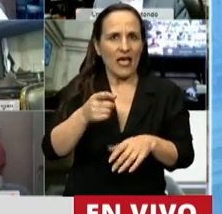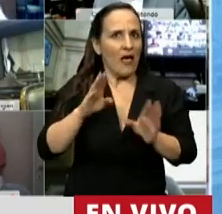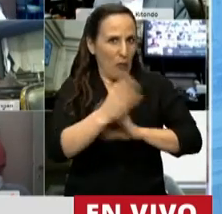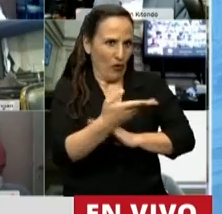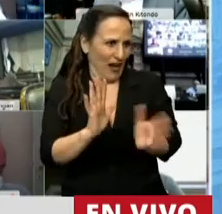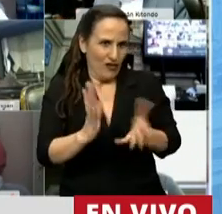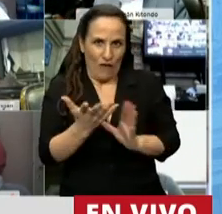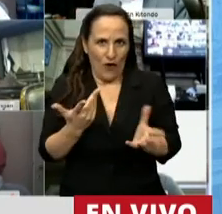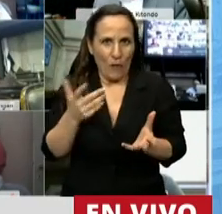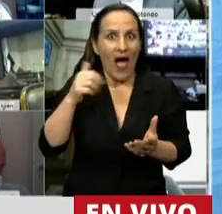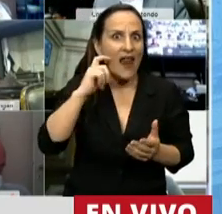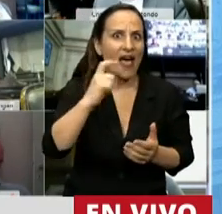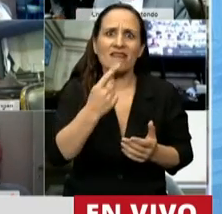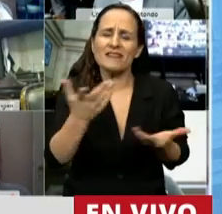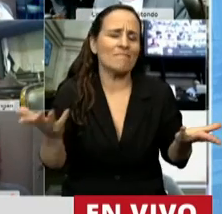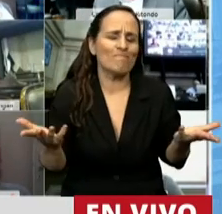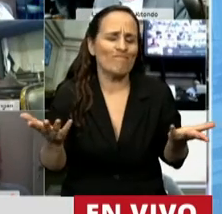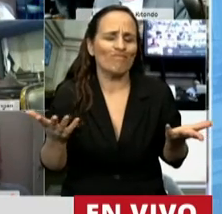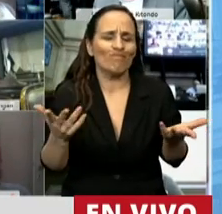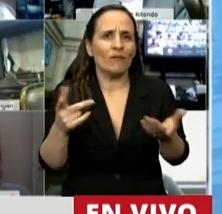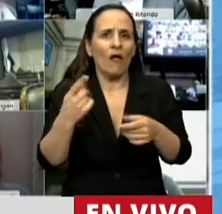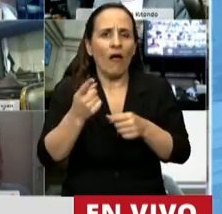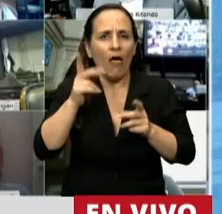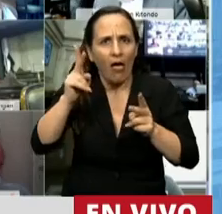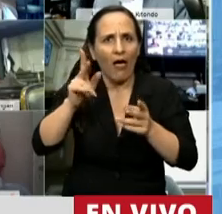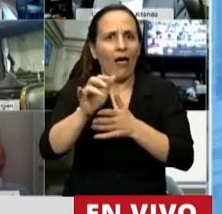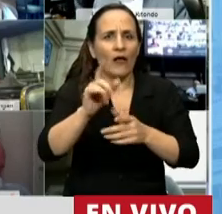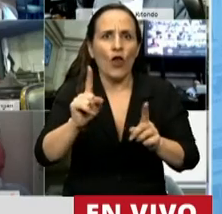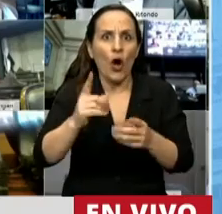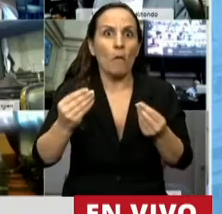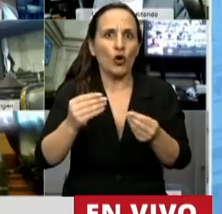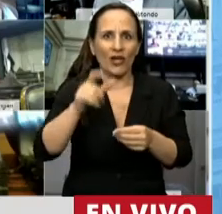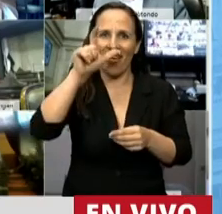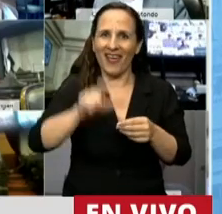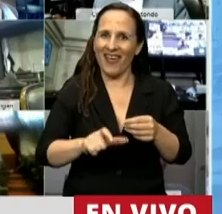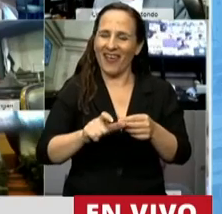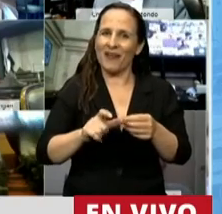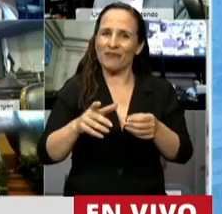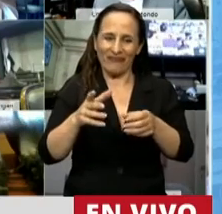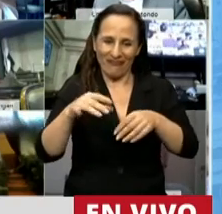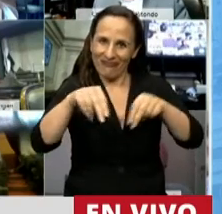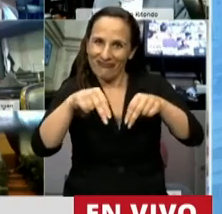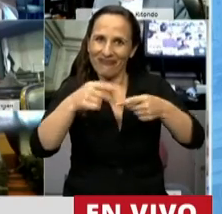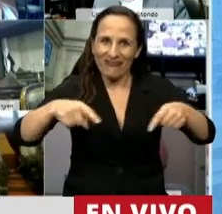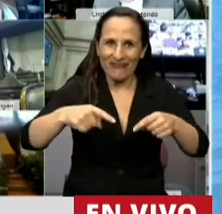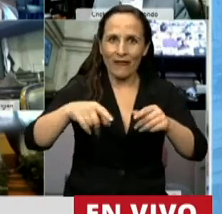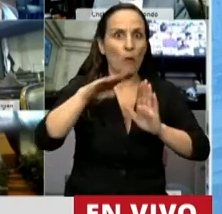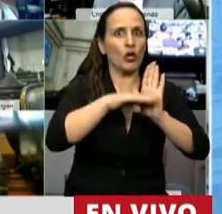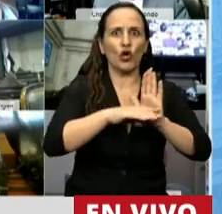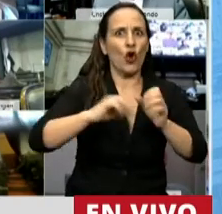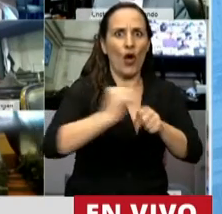está habilitada porque el operador del aeropuerto no tiene aprobado los